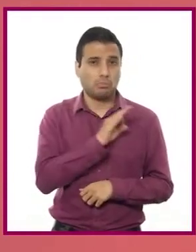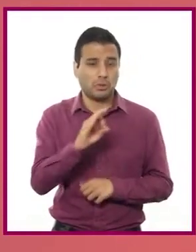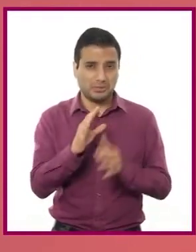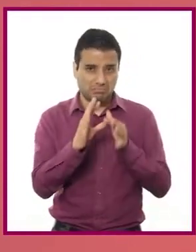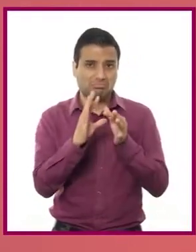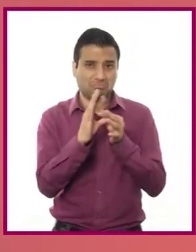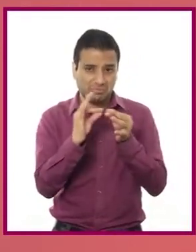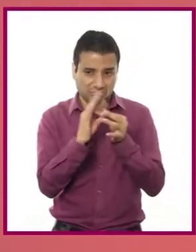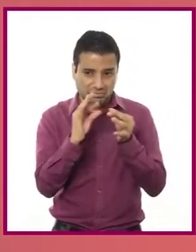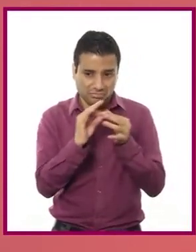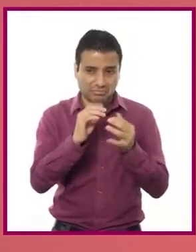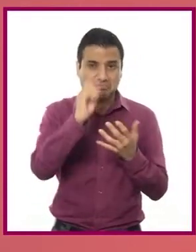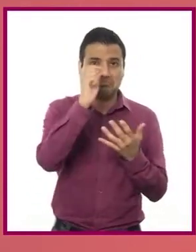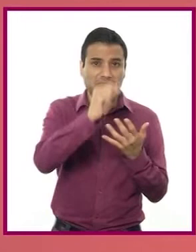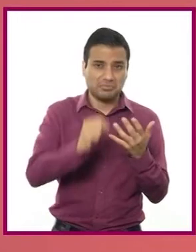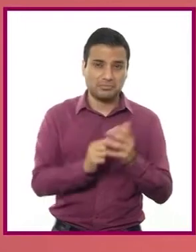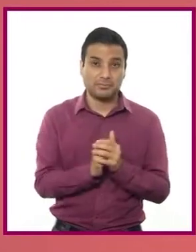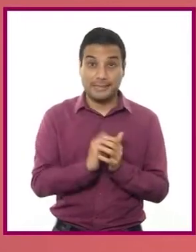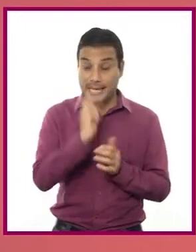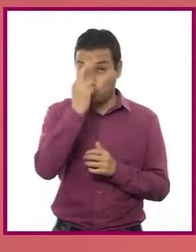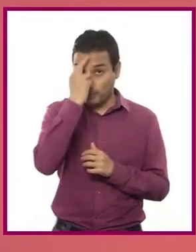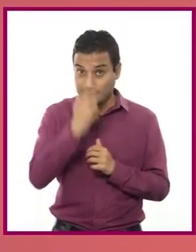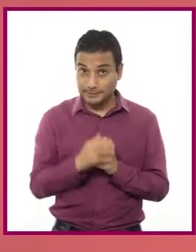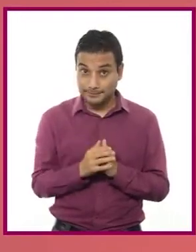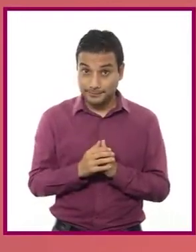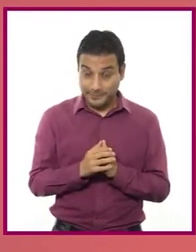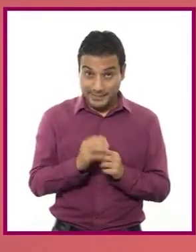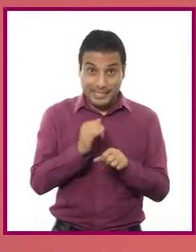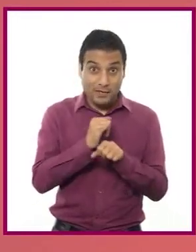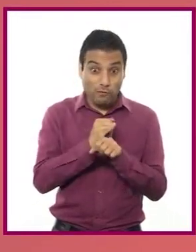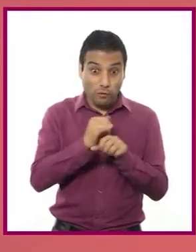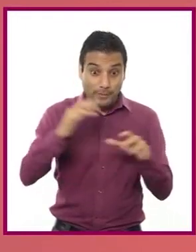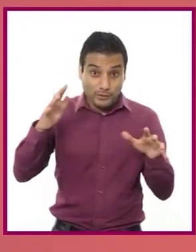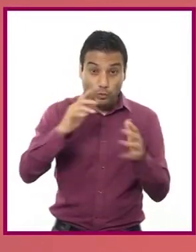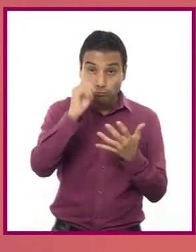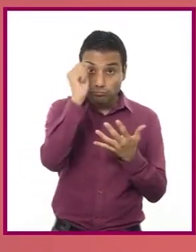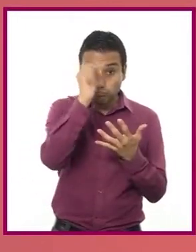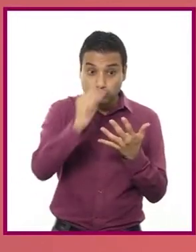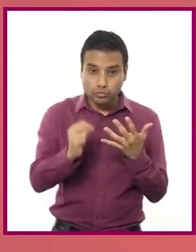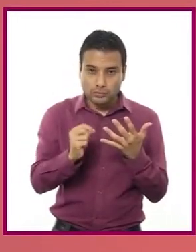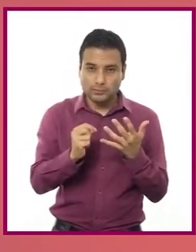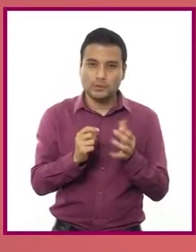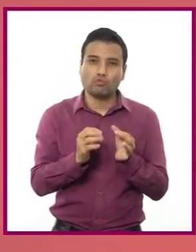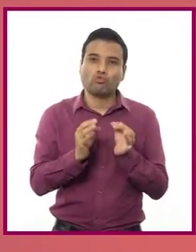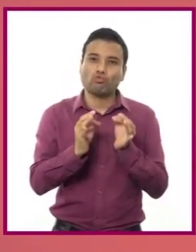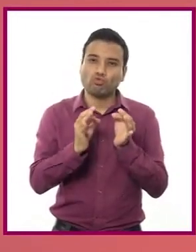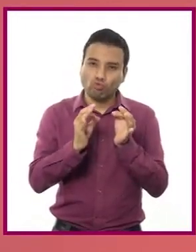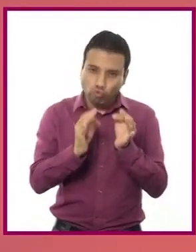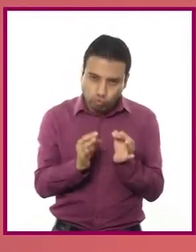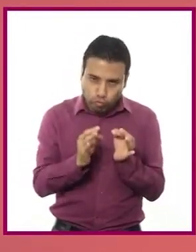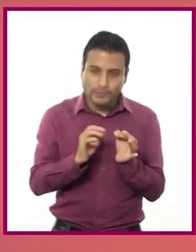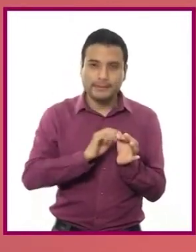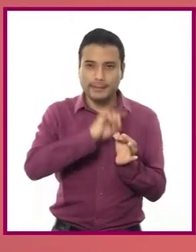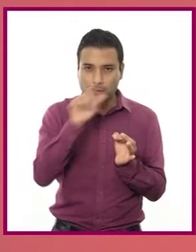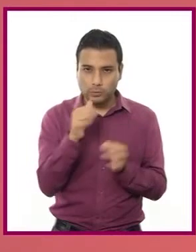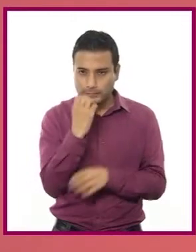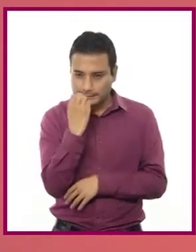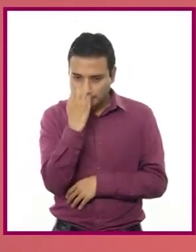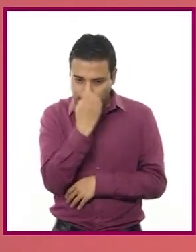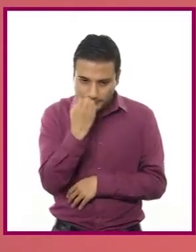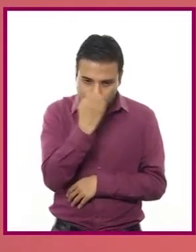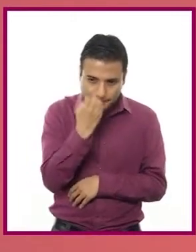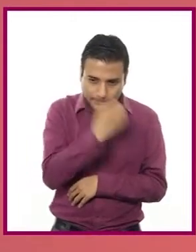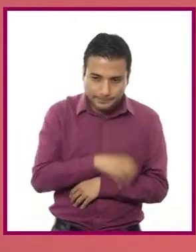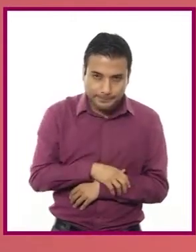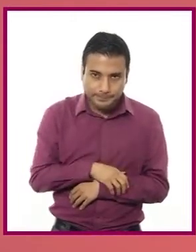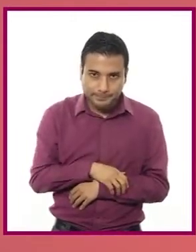muy útil. Recuerden que la información que obtengamos tendrá que ser procesada posteriormente, por lo